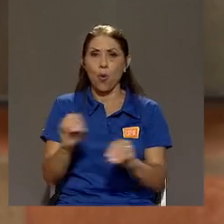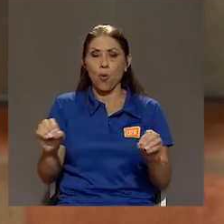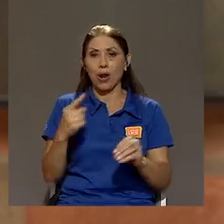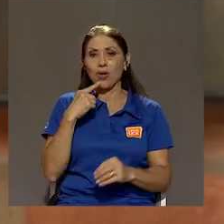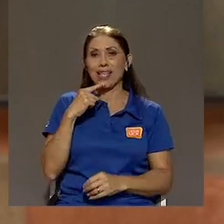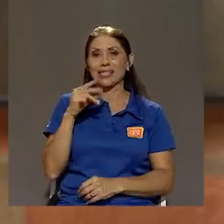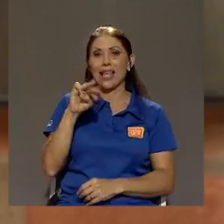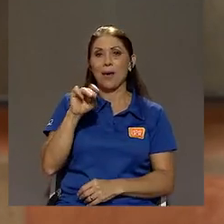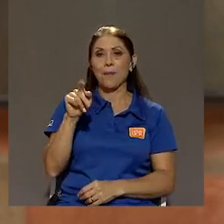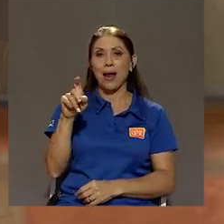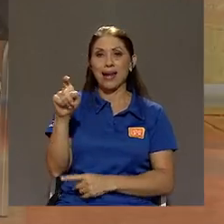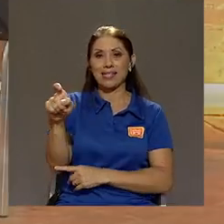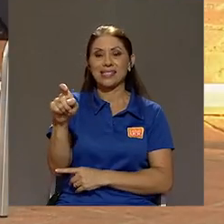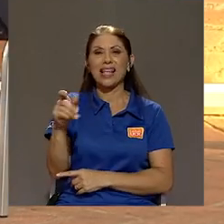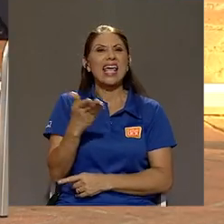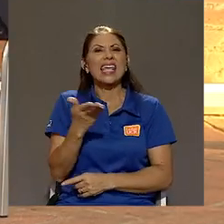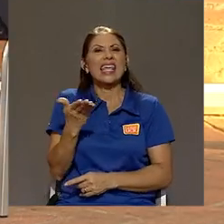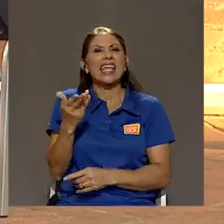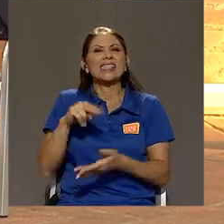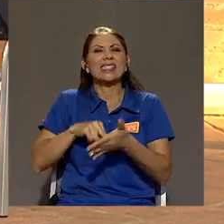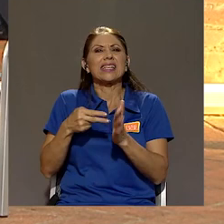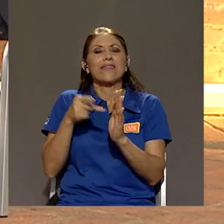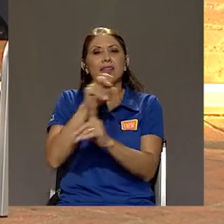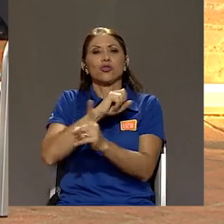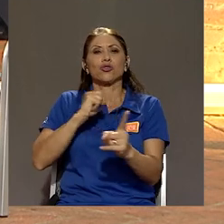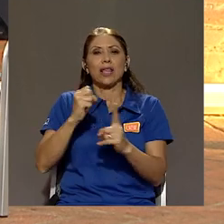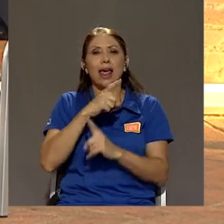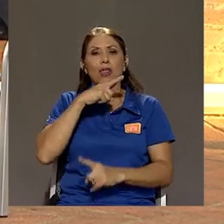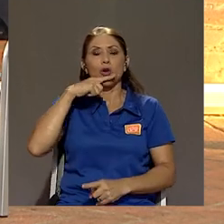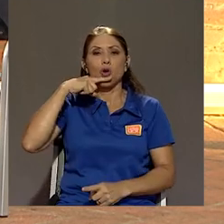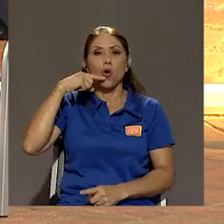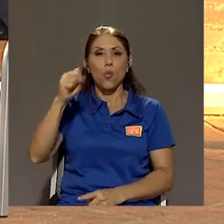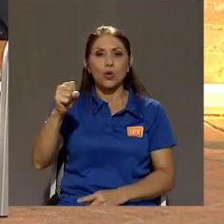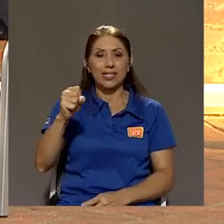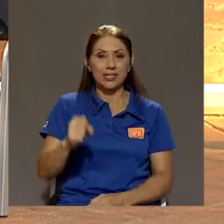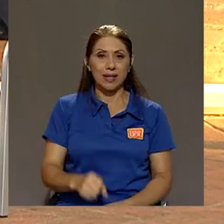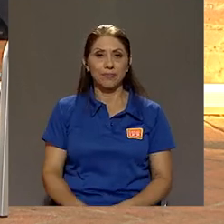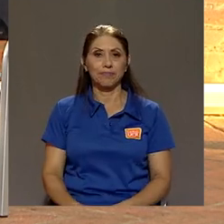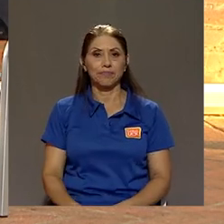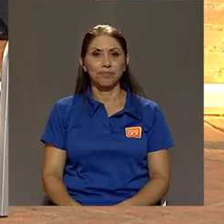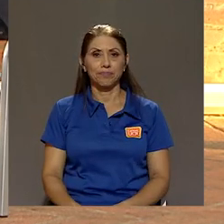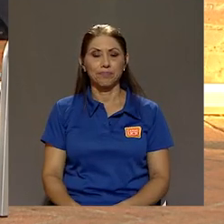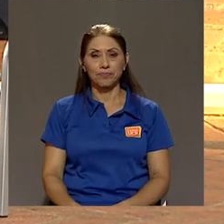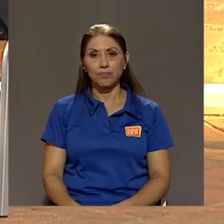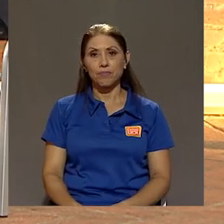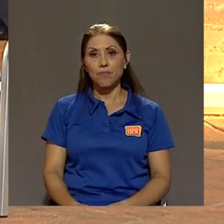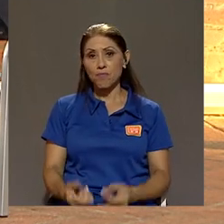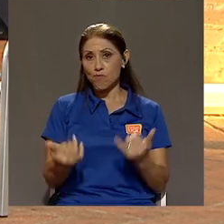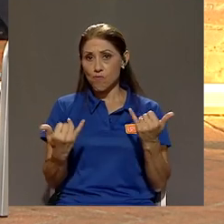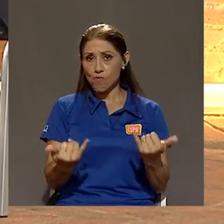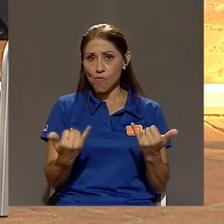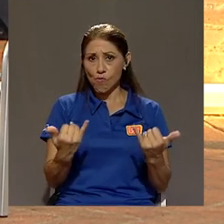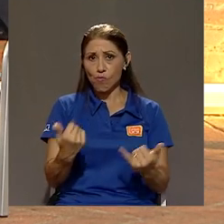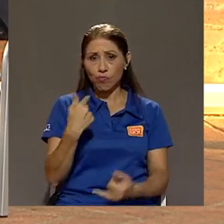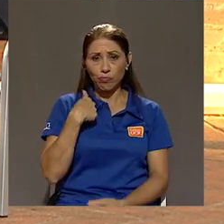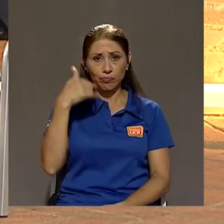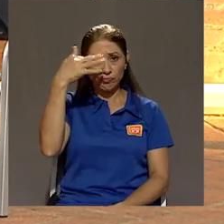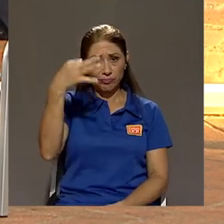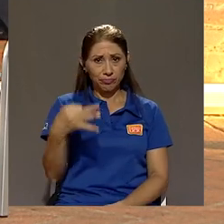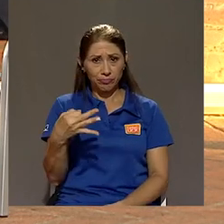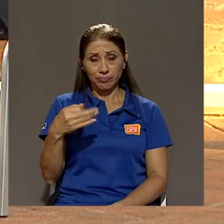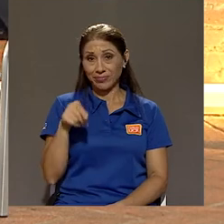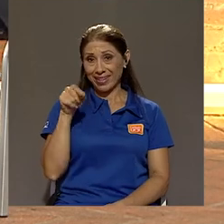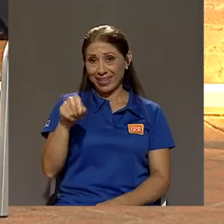Marx sobre qué sería una sociedad comunista. Ahora, yo creo que en